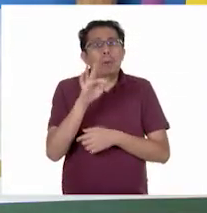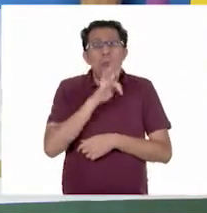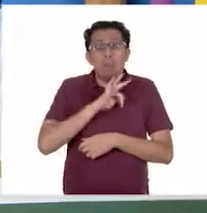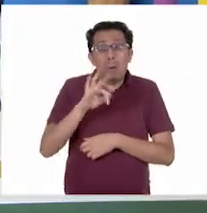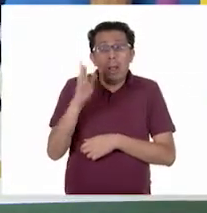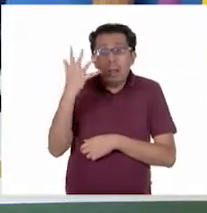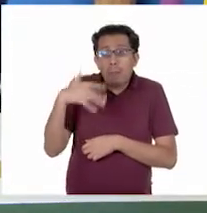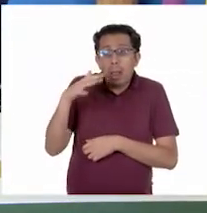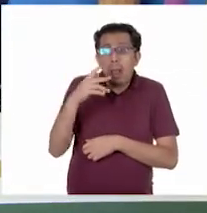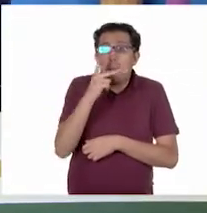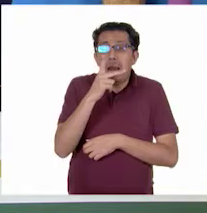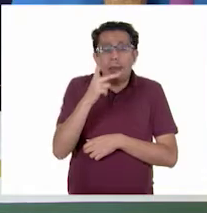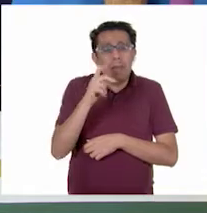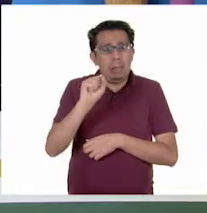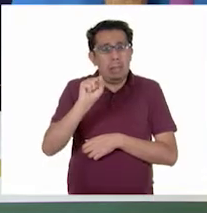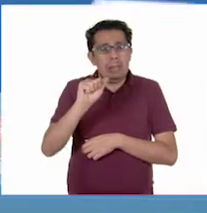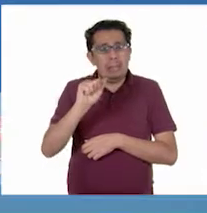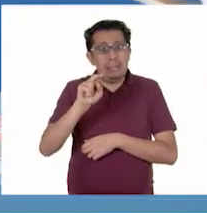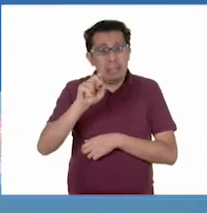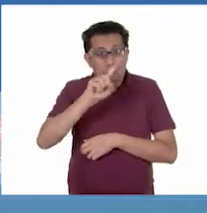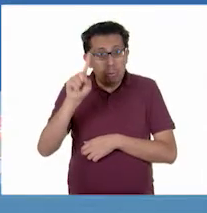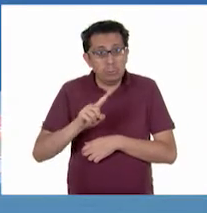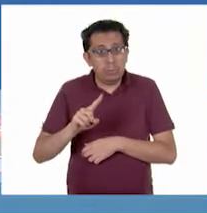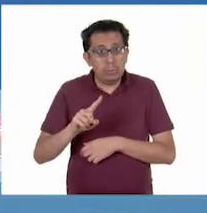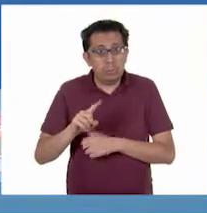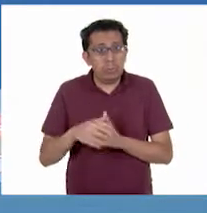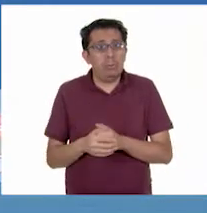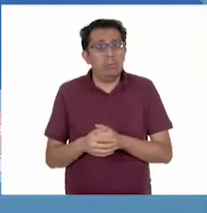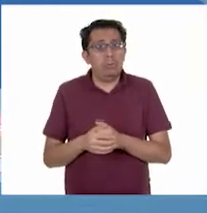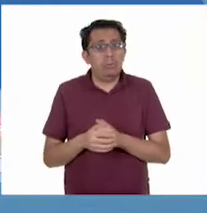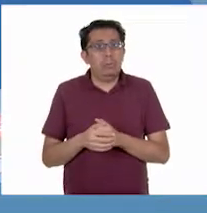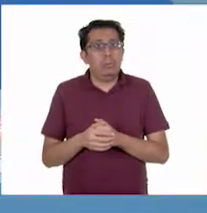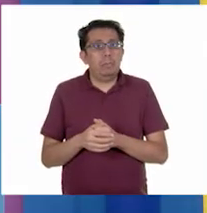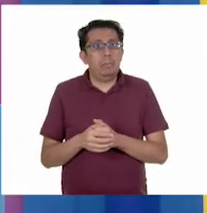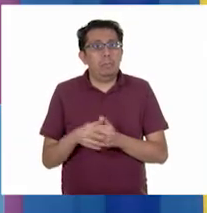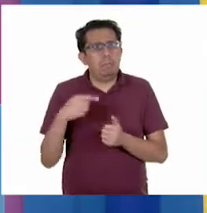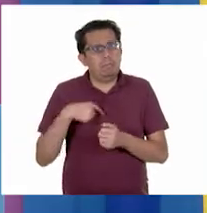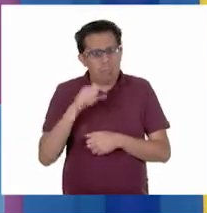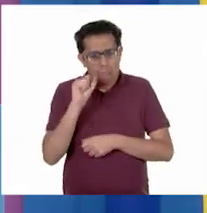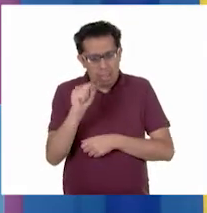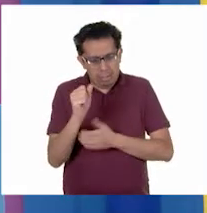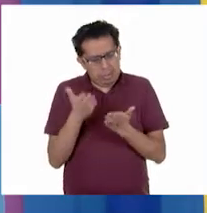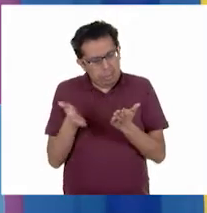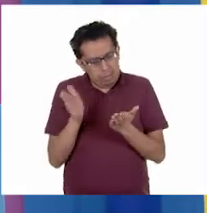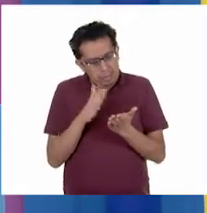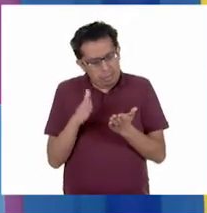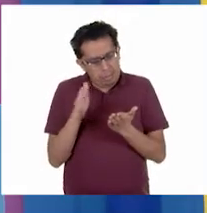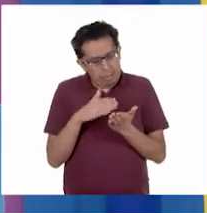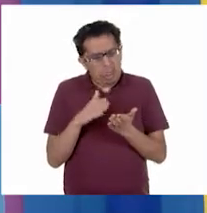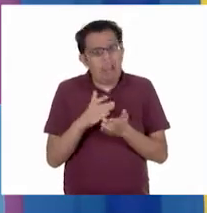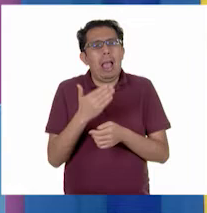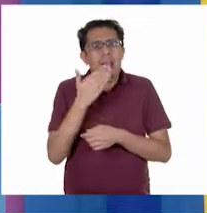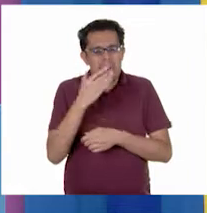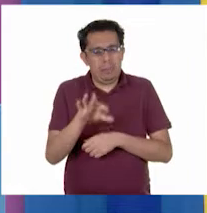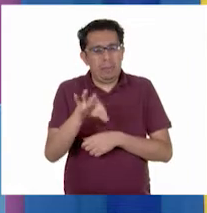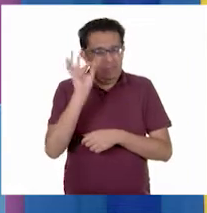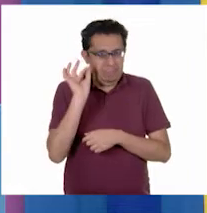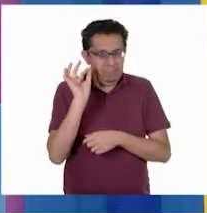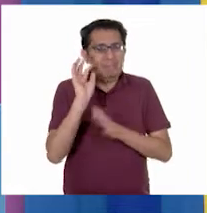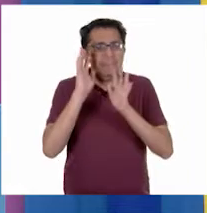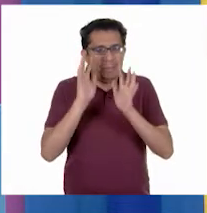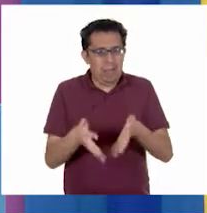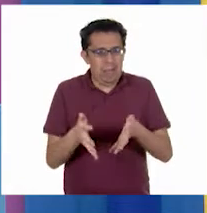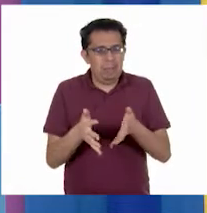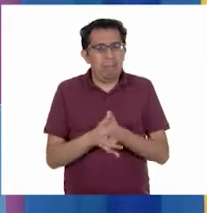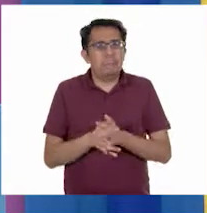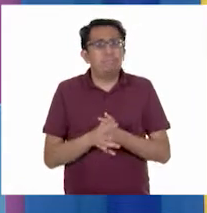favor, la palabra saus? La palabra saus. Estoy aquí en la S. Muy bien, aquí está.